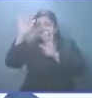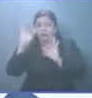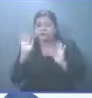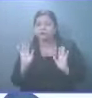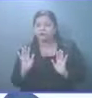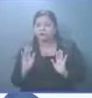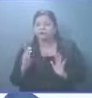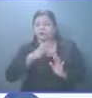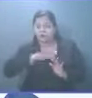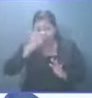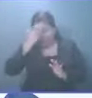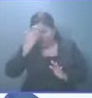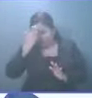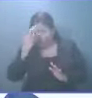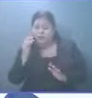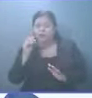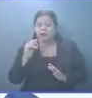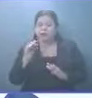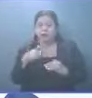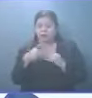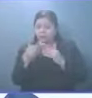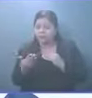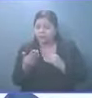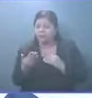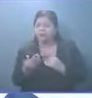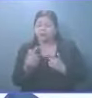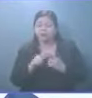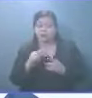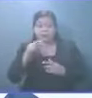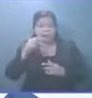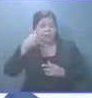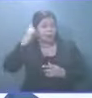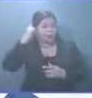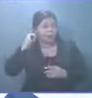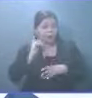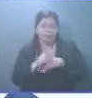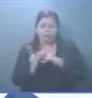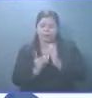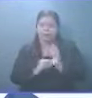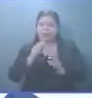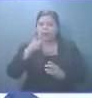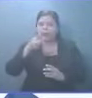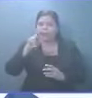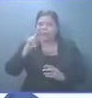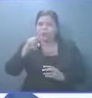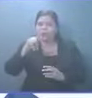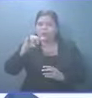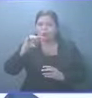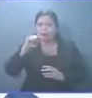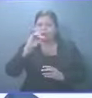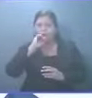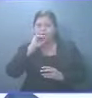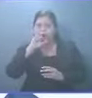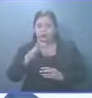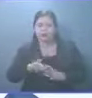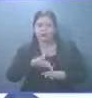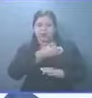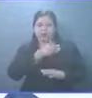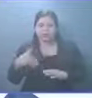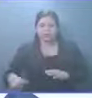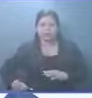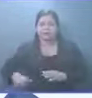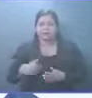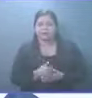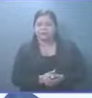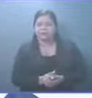o temprano nos va a llamar. Pero cuando Lupito dice, y me recordó al señor expresidente Salvador Sánchez